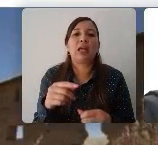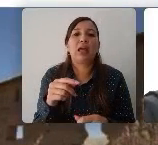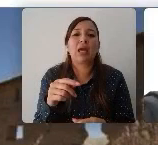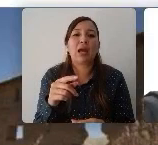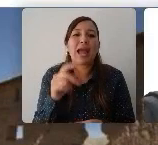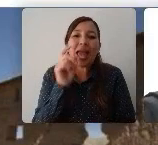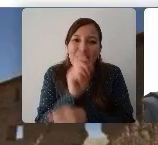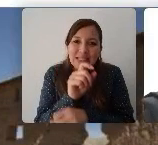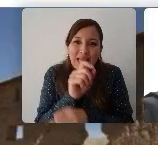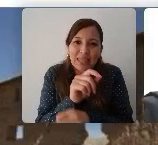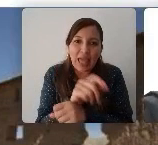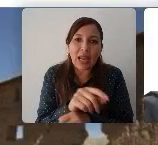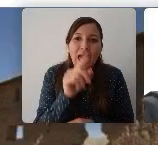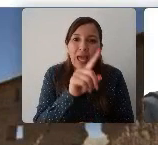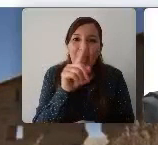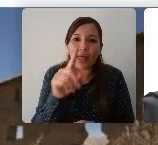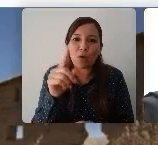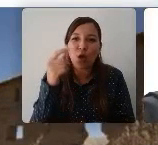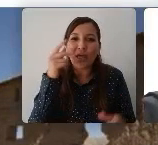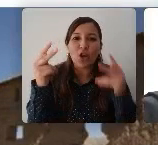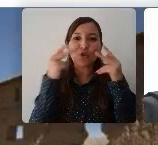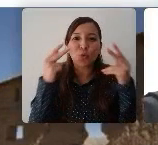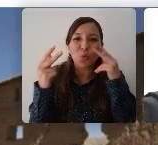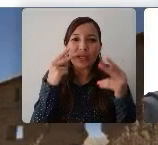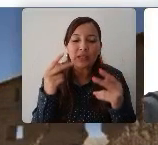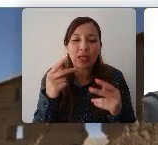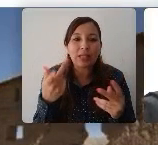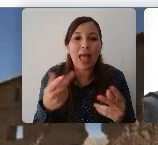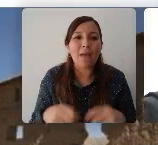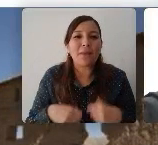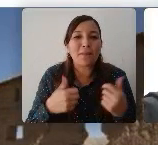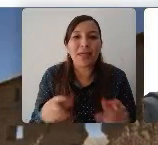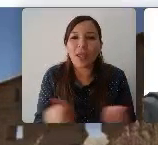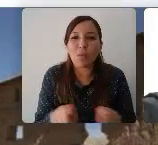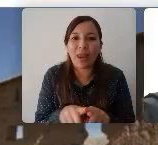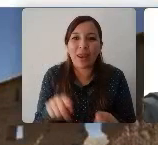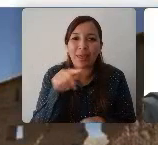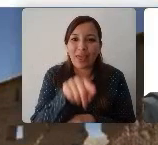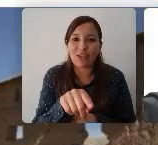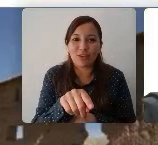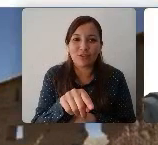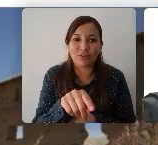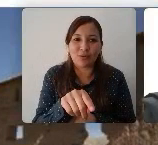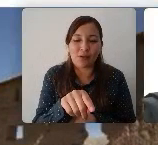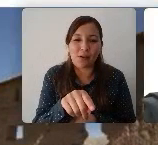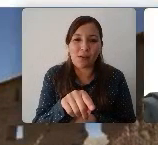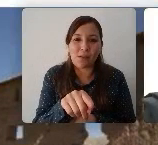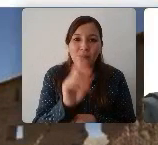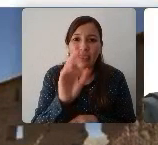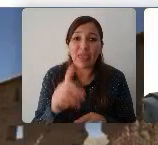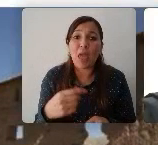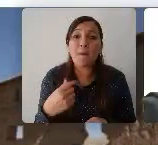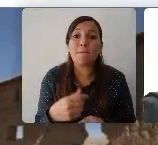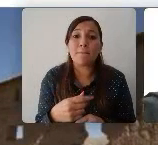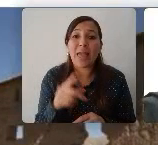ganadores de diferentes premios en cuanto a lo que significa el tema del servicio, el tema de la calidad. Y además también